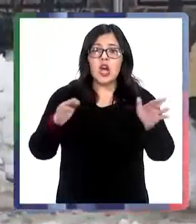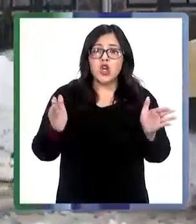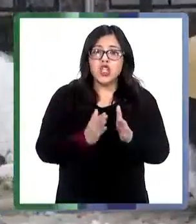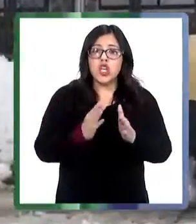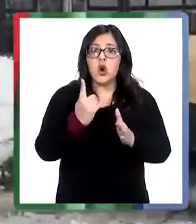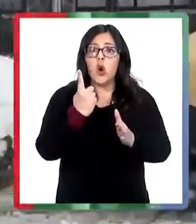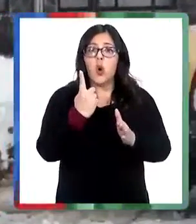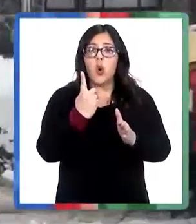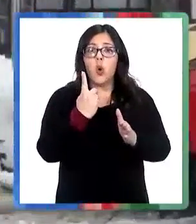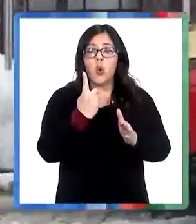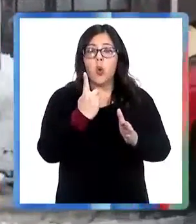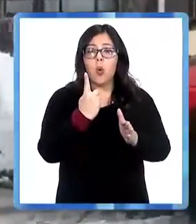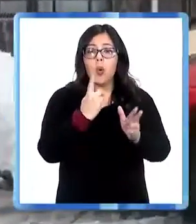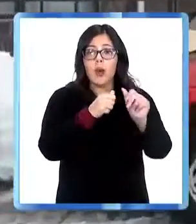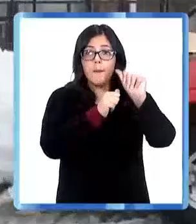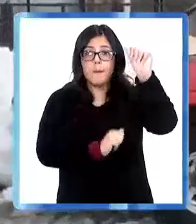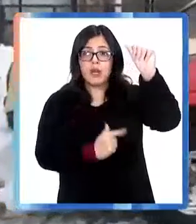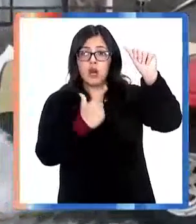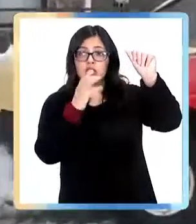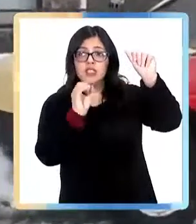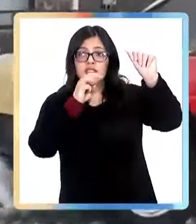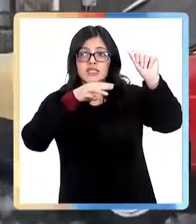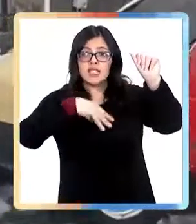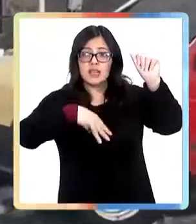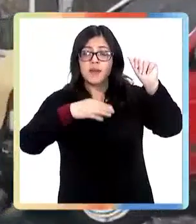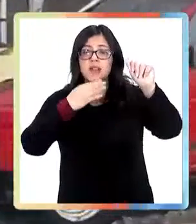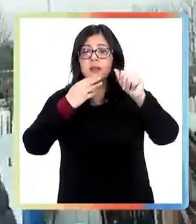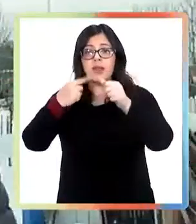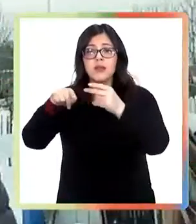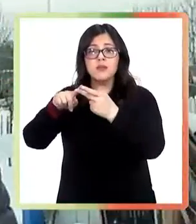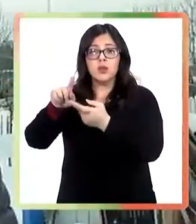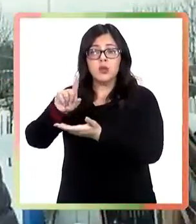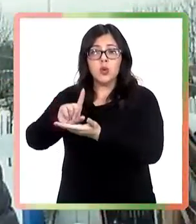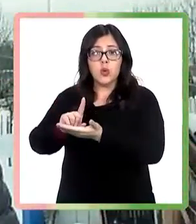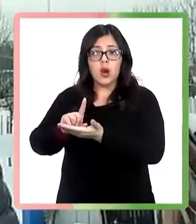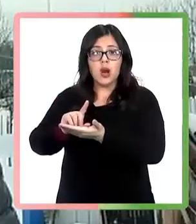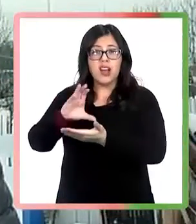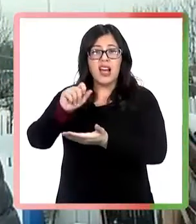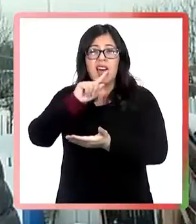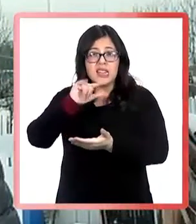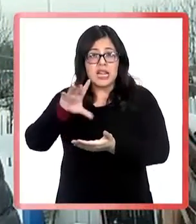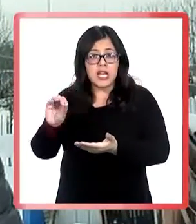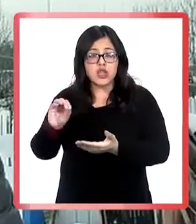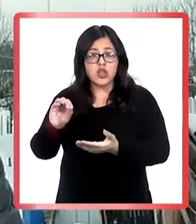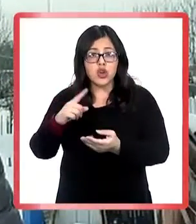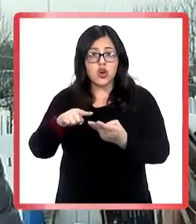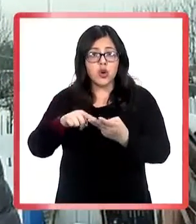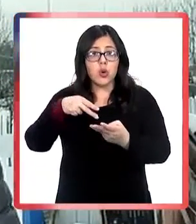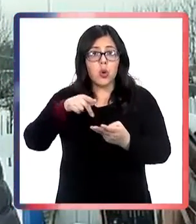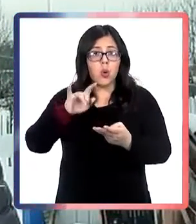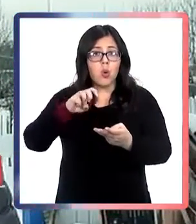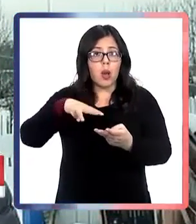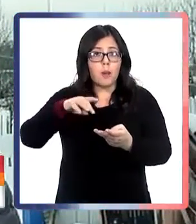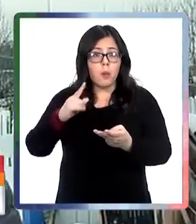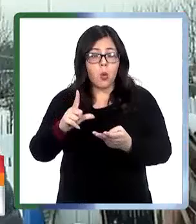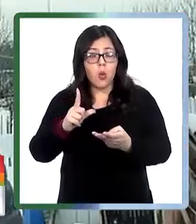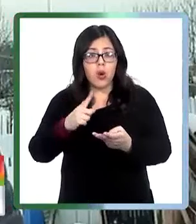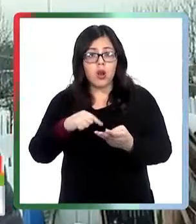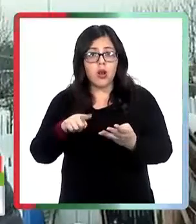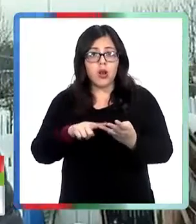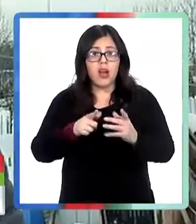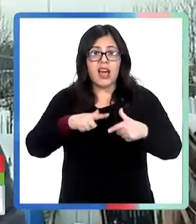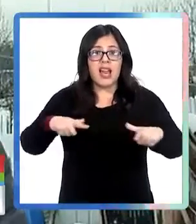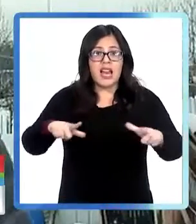sector Río Chico, 1,70 m de nieve, el sector del Espolón particularmente el Castillo,